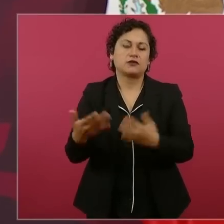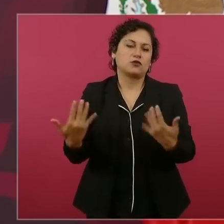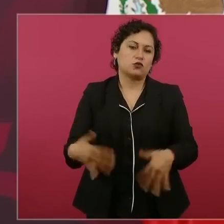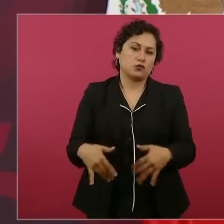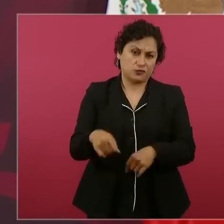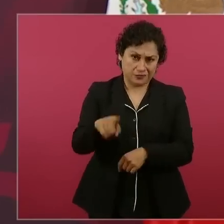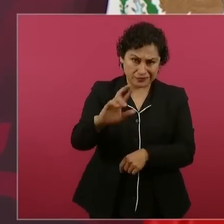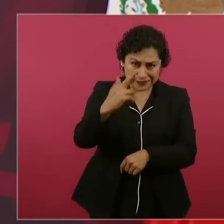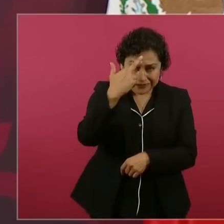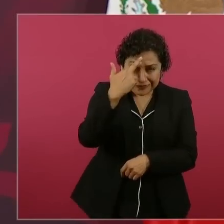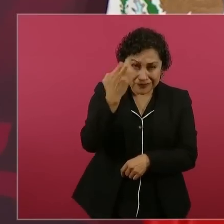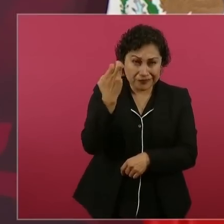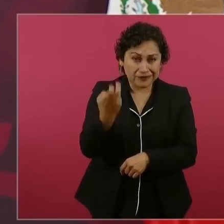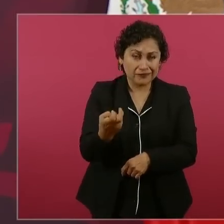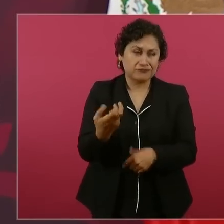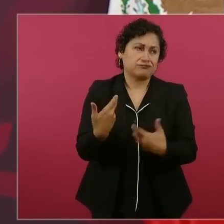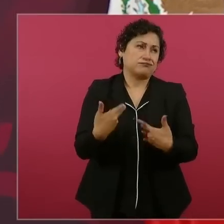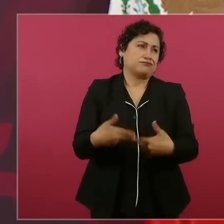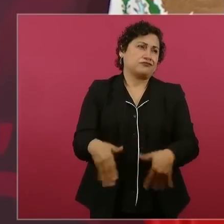imagínese,